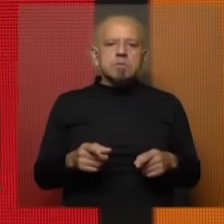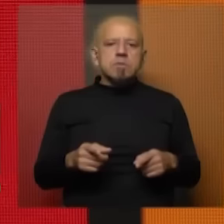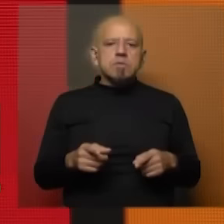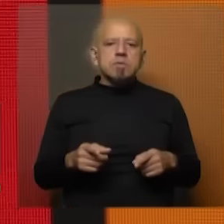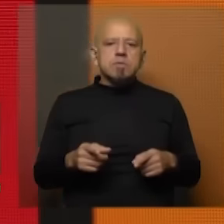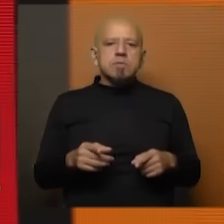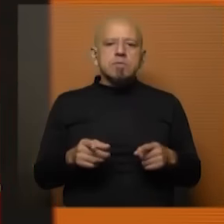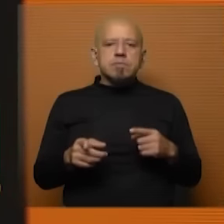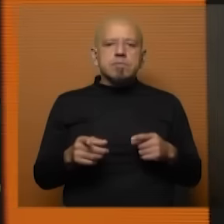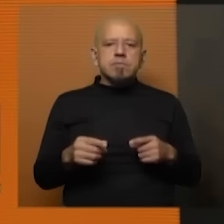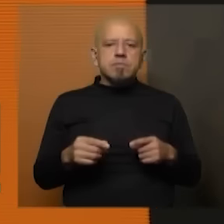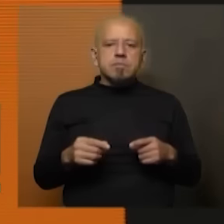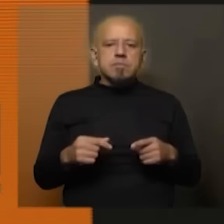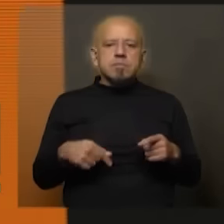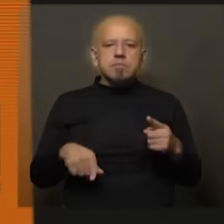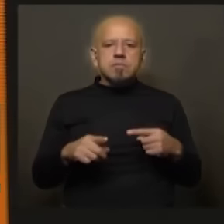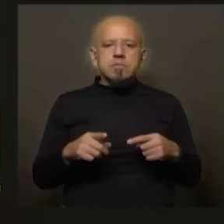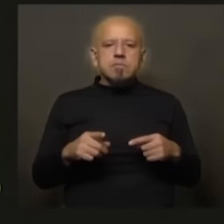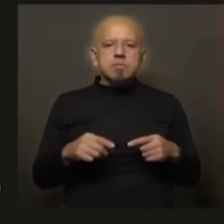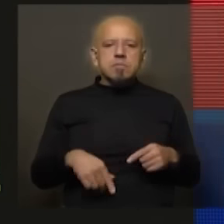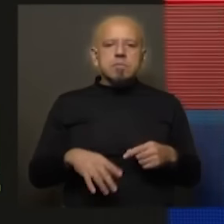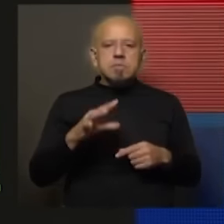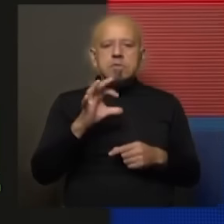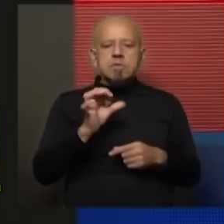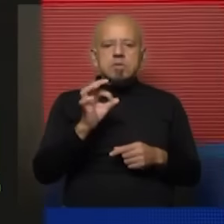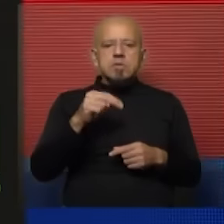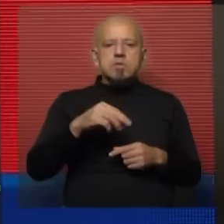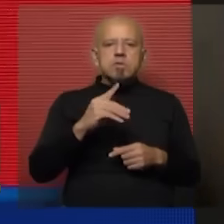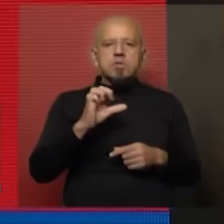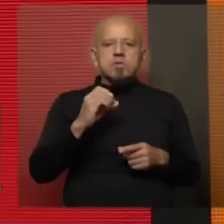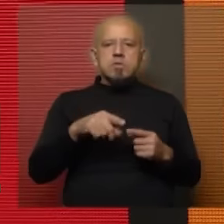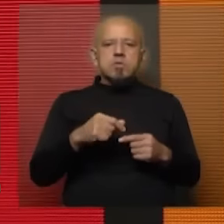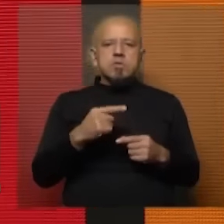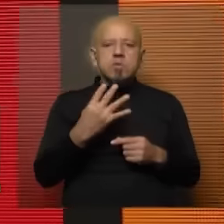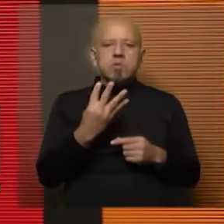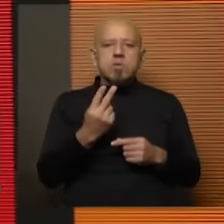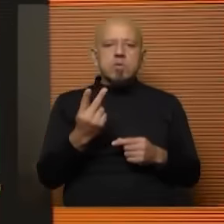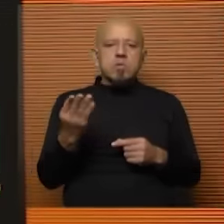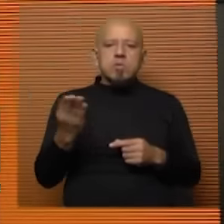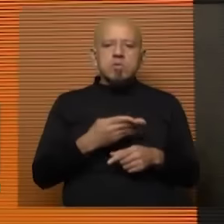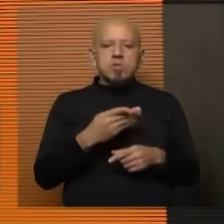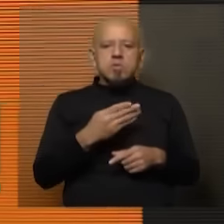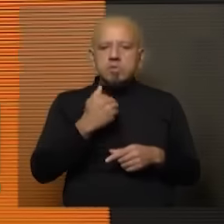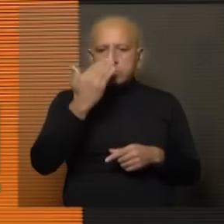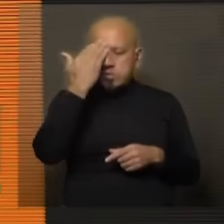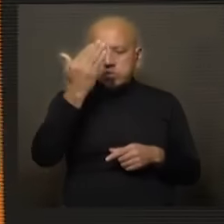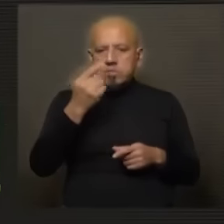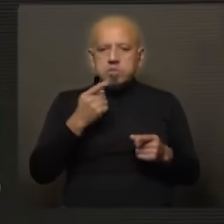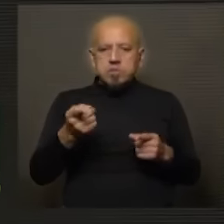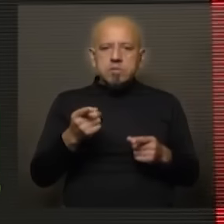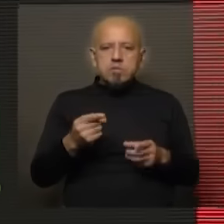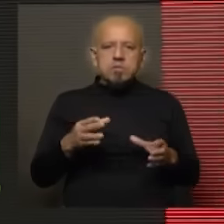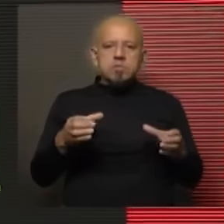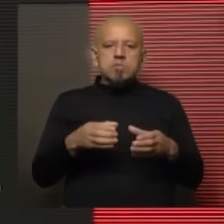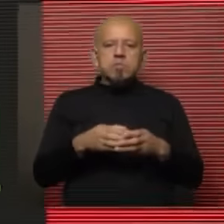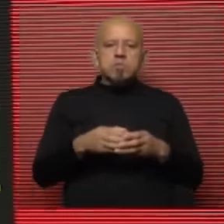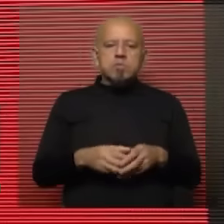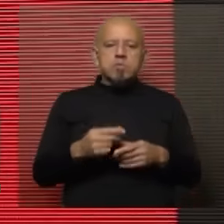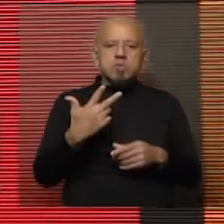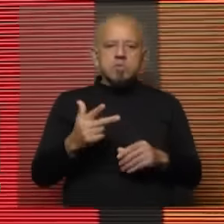conocieron ayer los datos del último sondeo, 42% para el Frente Amplio, que aventaja a los partidos de la coalición con